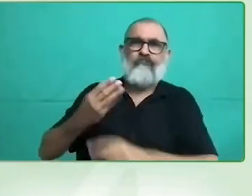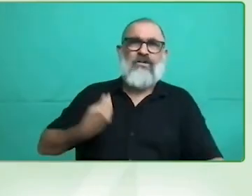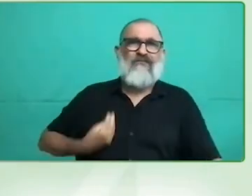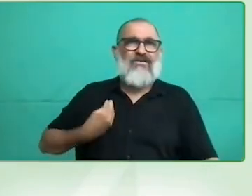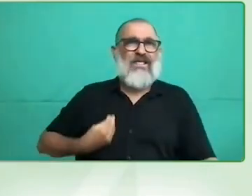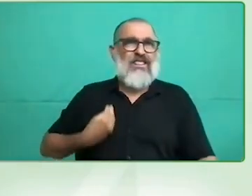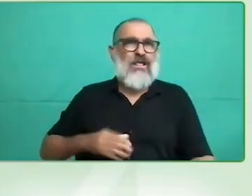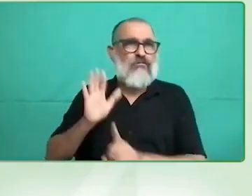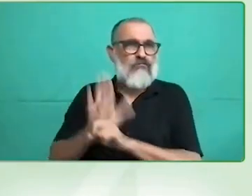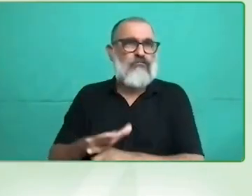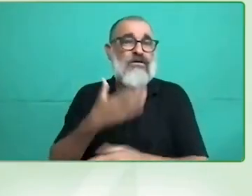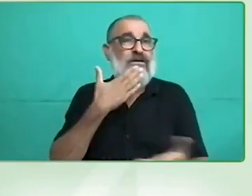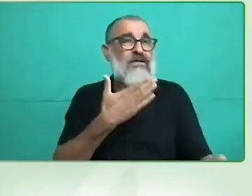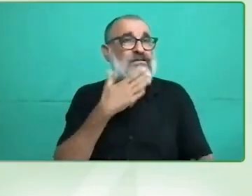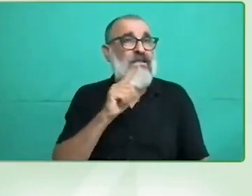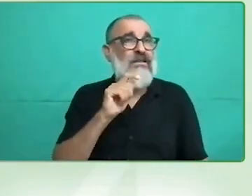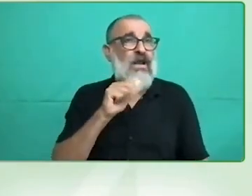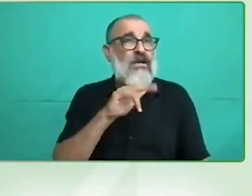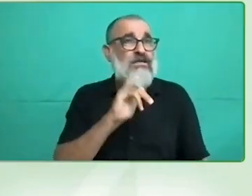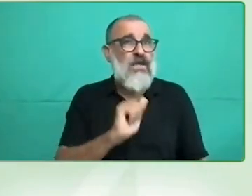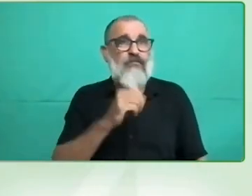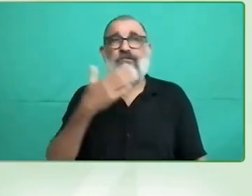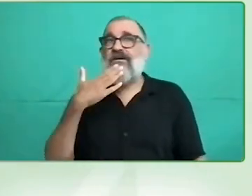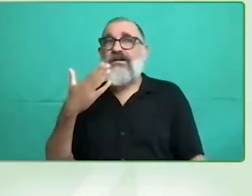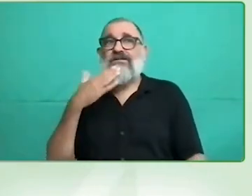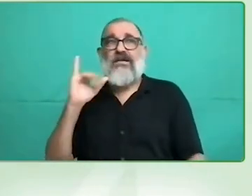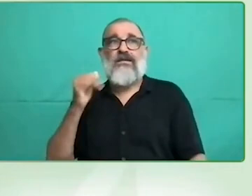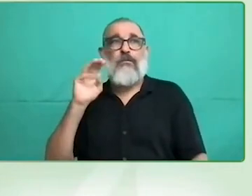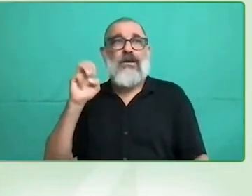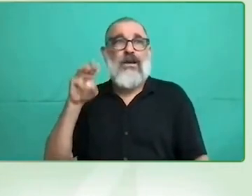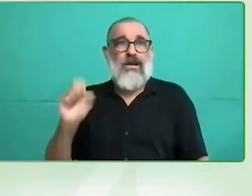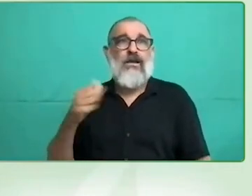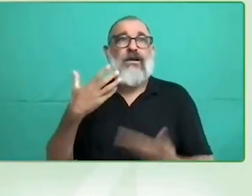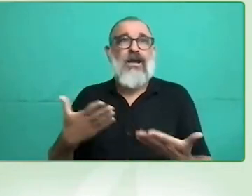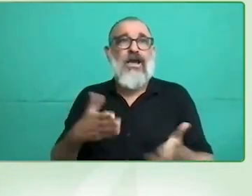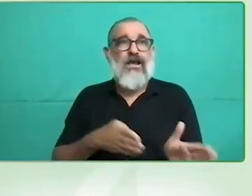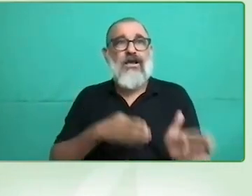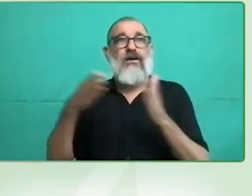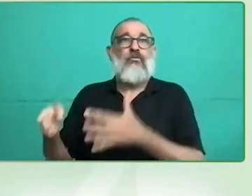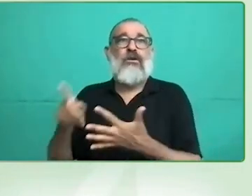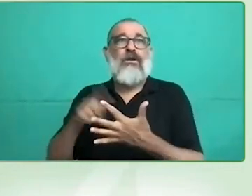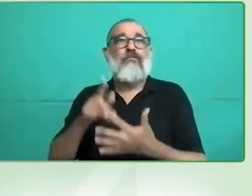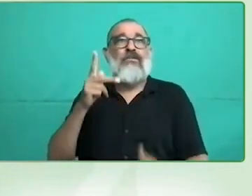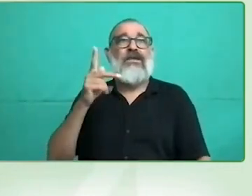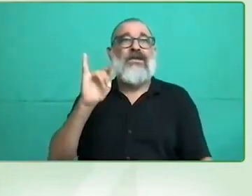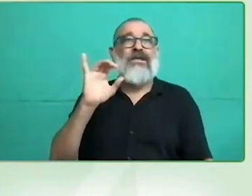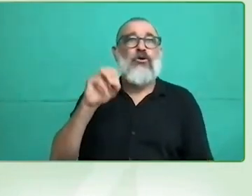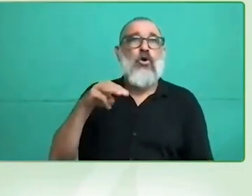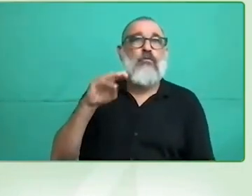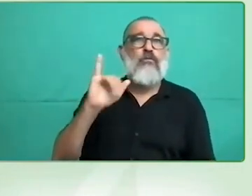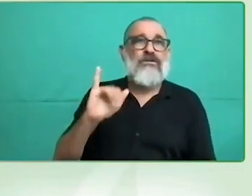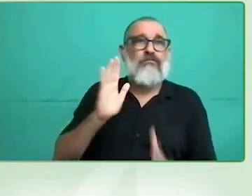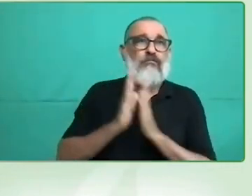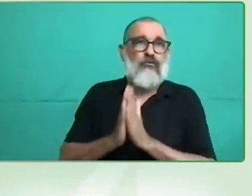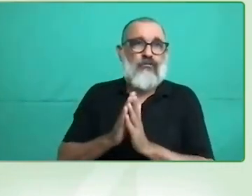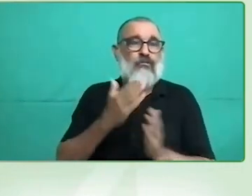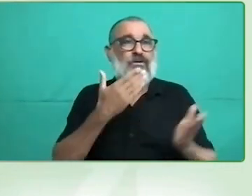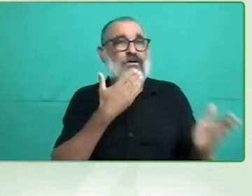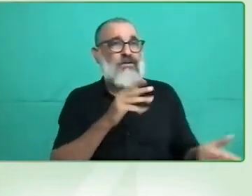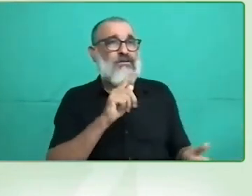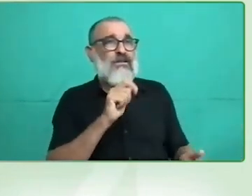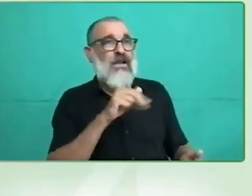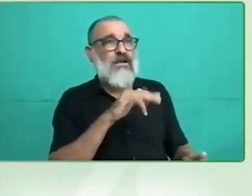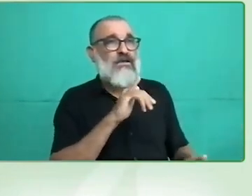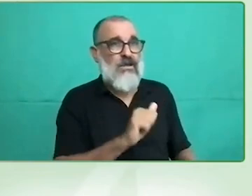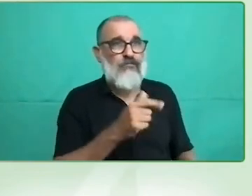Muchas gracias, Tania. Desde Censo Internacional Perú esperamos seguir